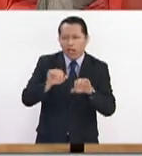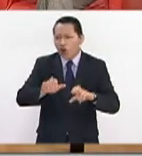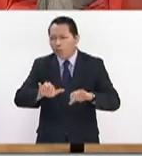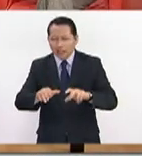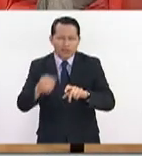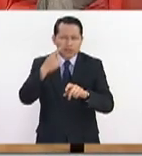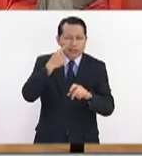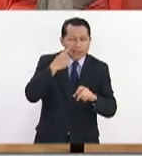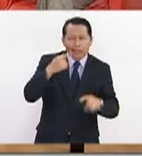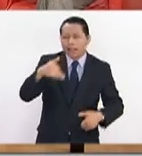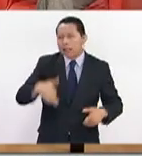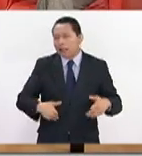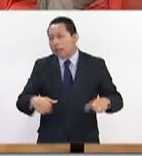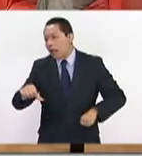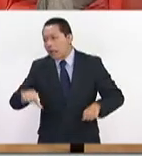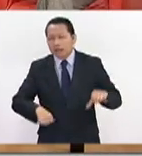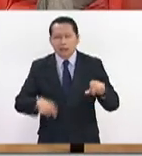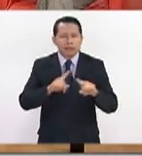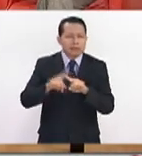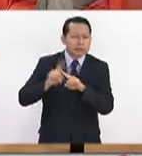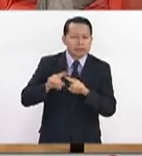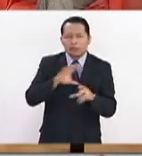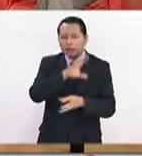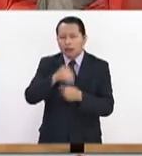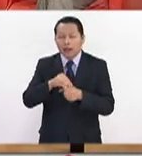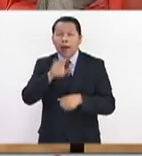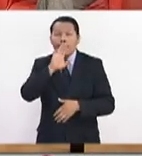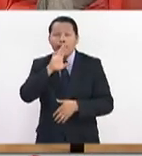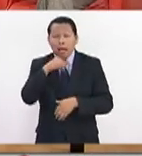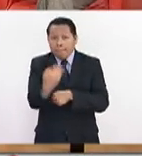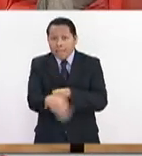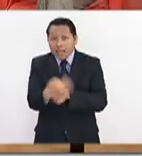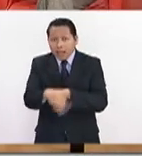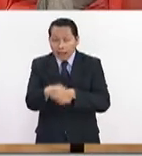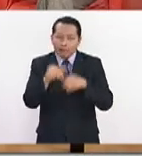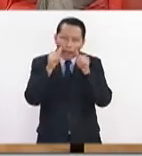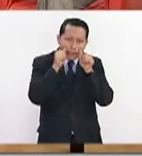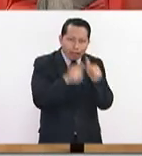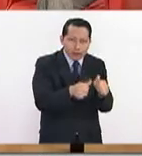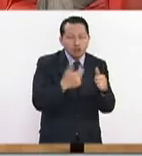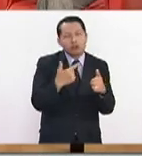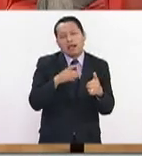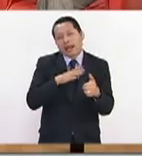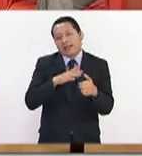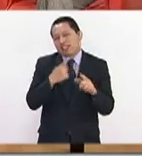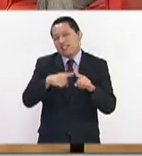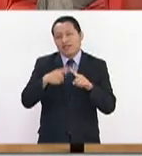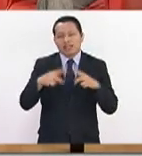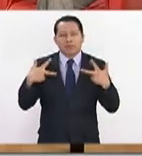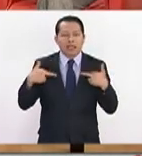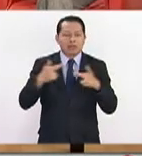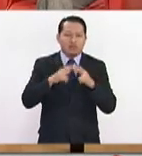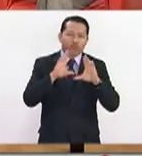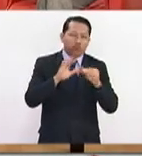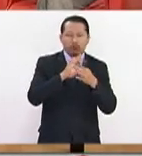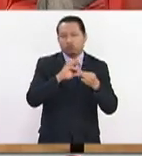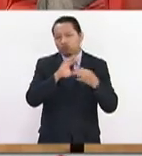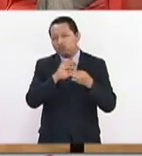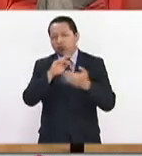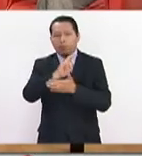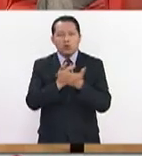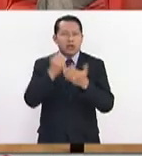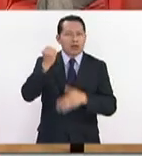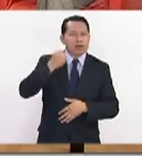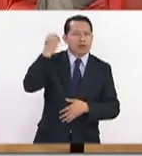algunas dinámicas de trabajo, pues las madres tienen atención por parte de la unidad académica, programas de salud